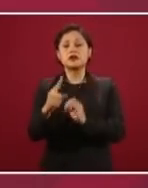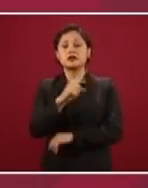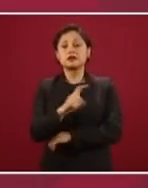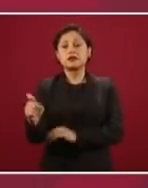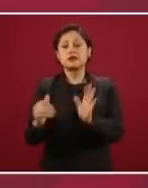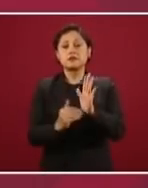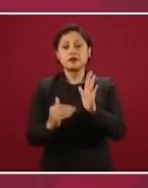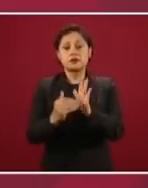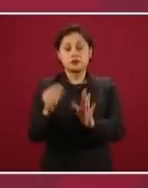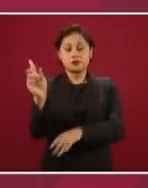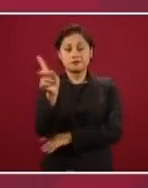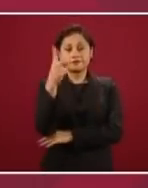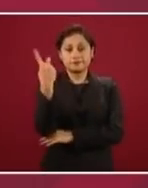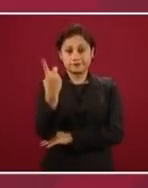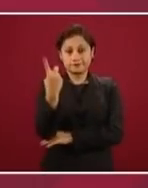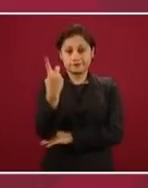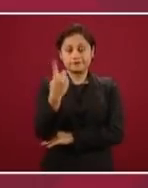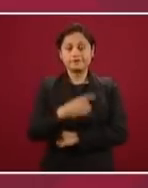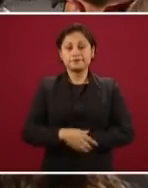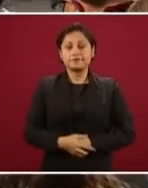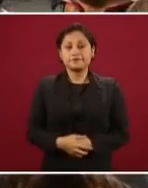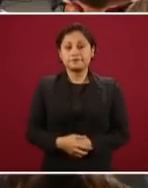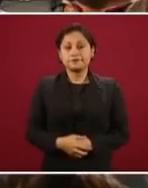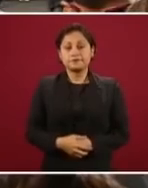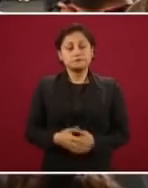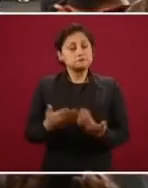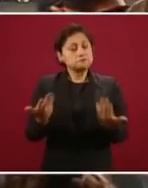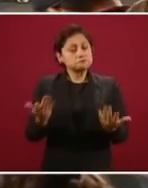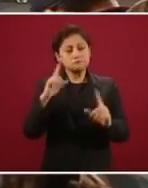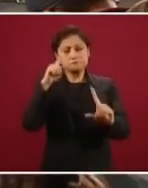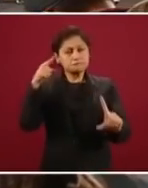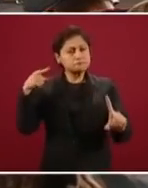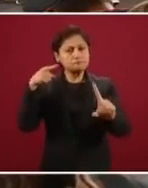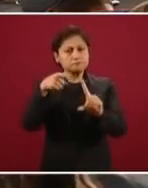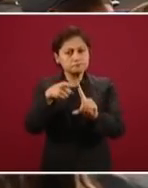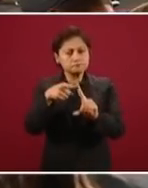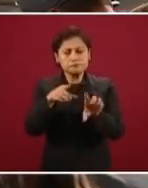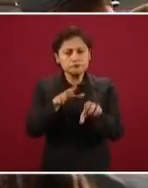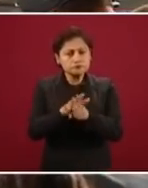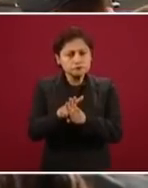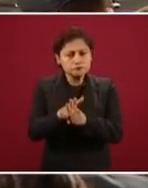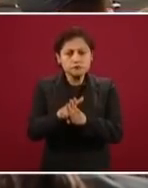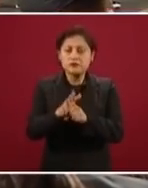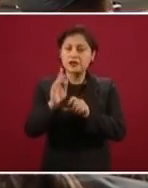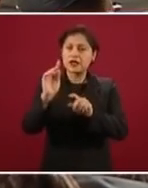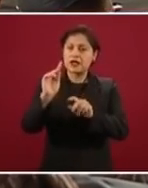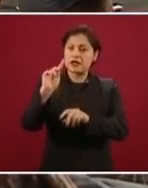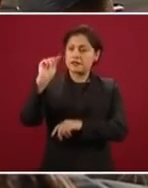dólares para desarrollo tecnológico